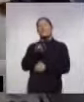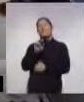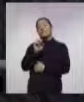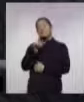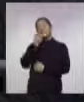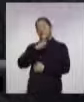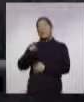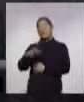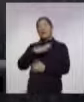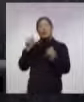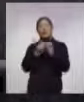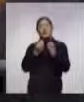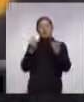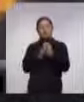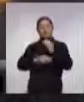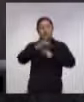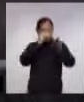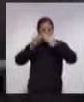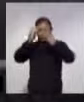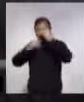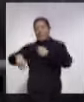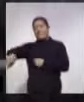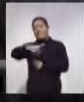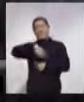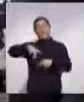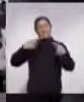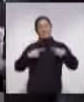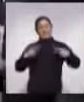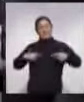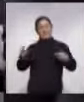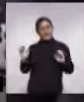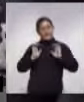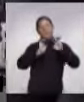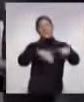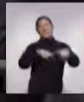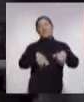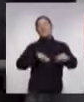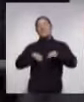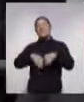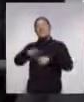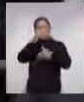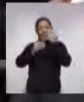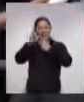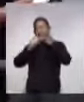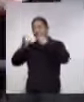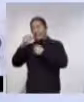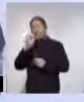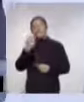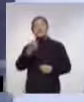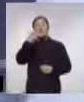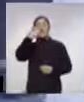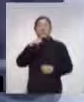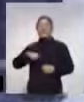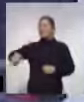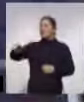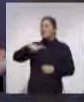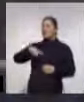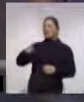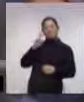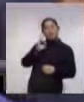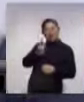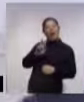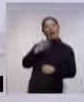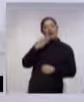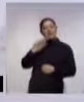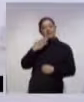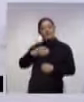se promueven cursos de capacitación para que las personas incursionen en una actividad productiva, estrategia que fortalece la administración de Marco Mena